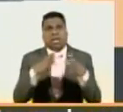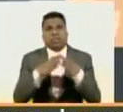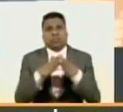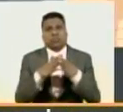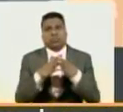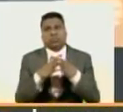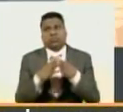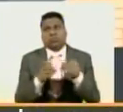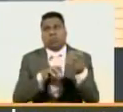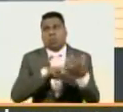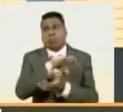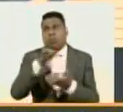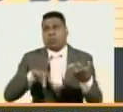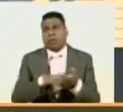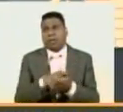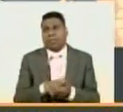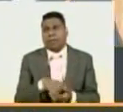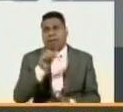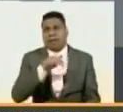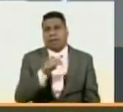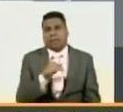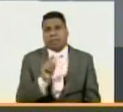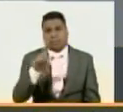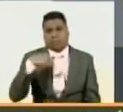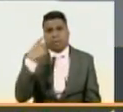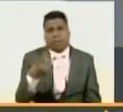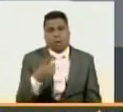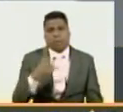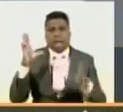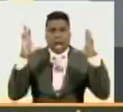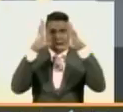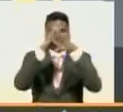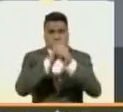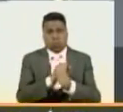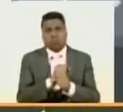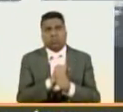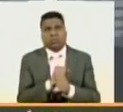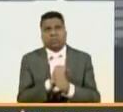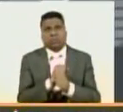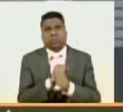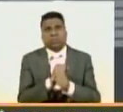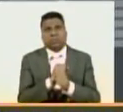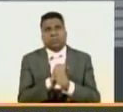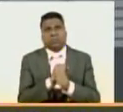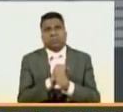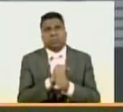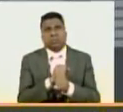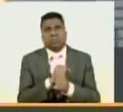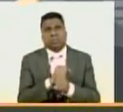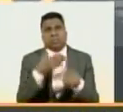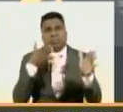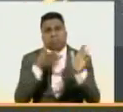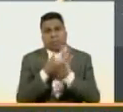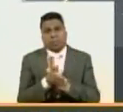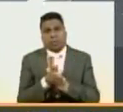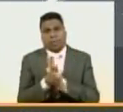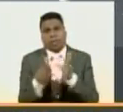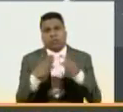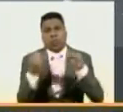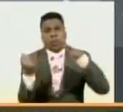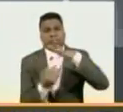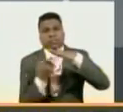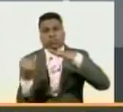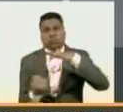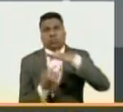acciones violentas que llevaron posteriormente en horas de la noche a afectar a estas instituciones que